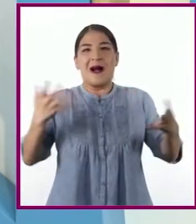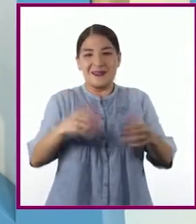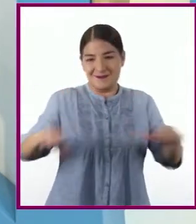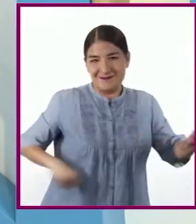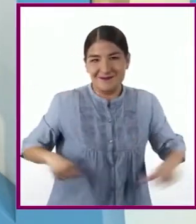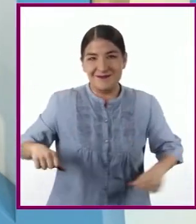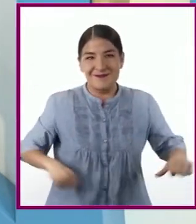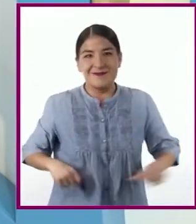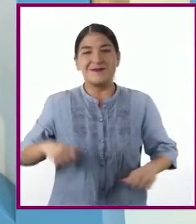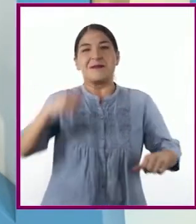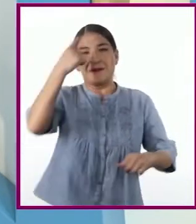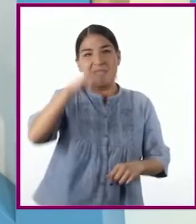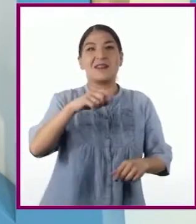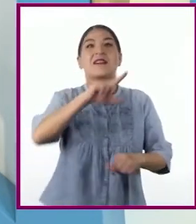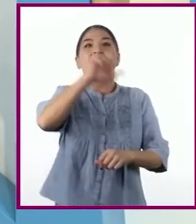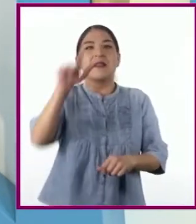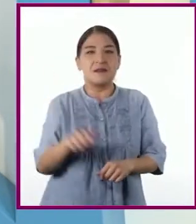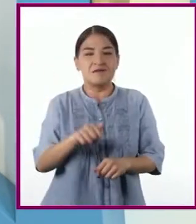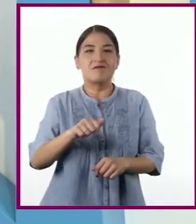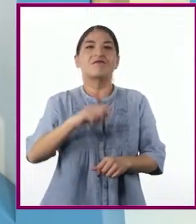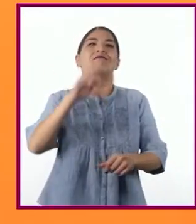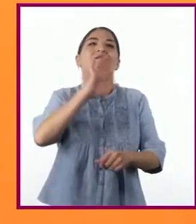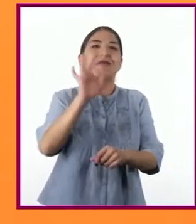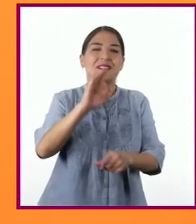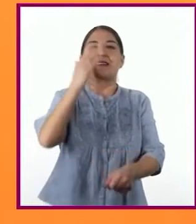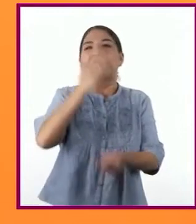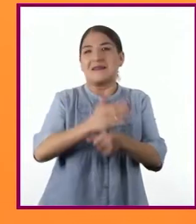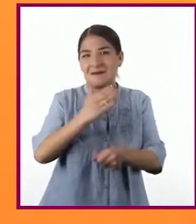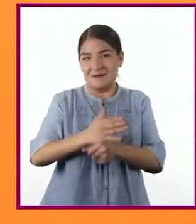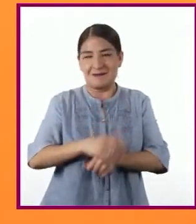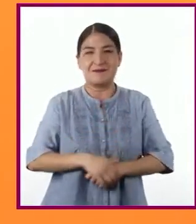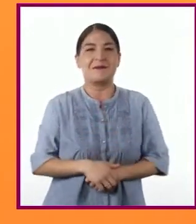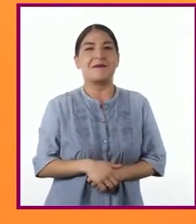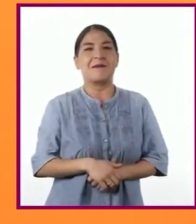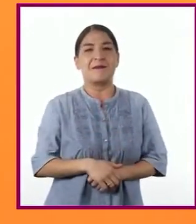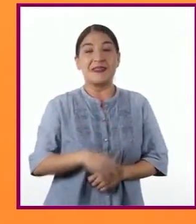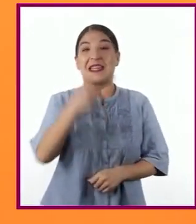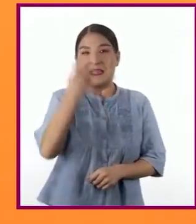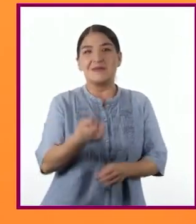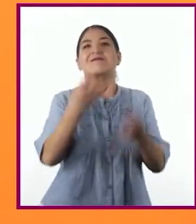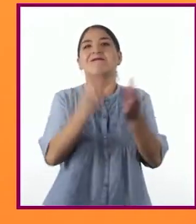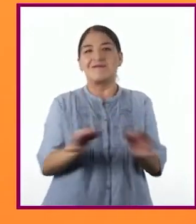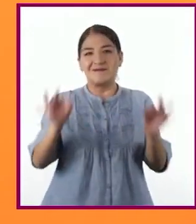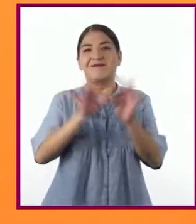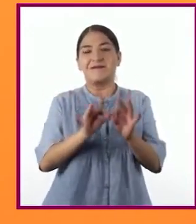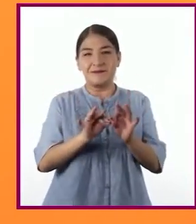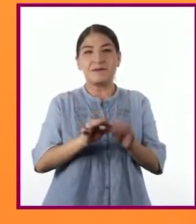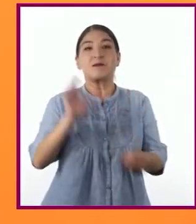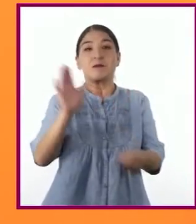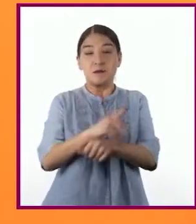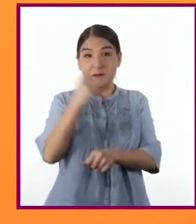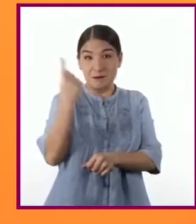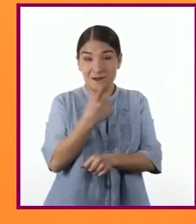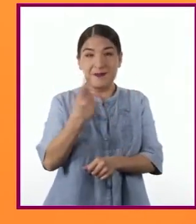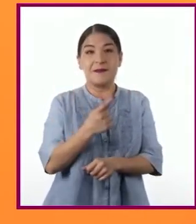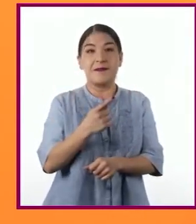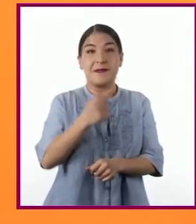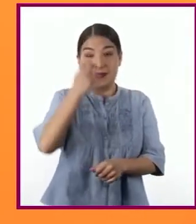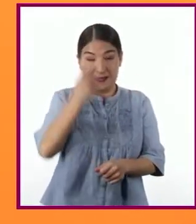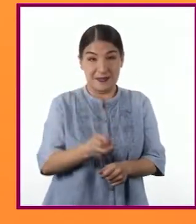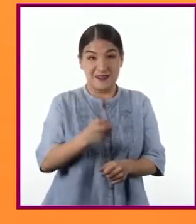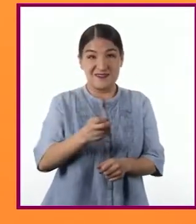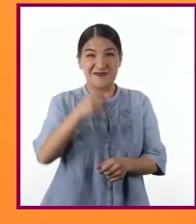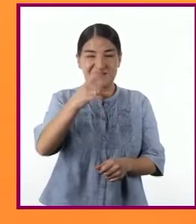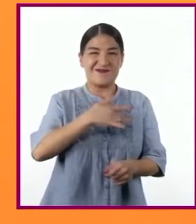se toman y que repercuten en ustedes. Esto es muy importante, porque justamente a partir de